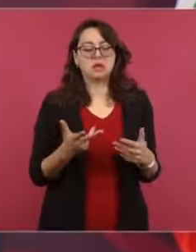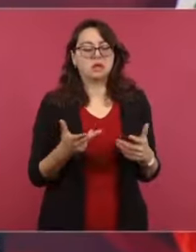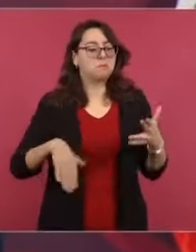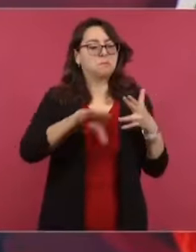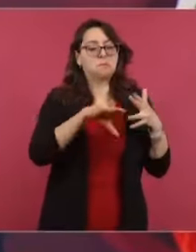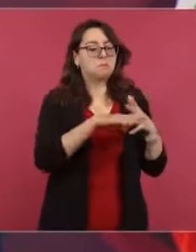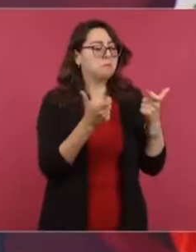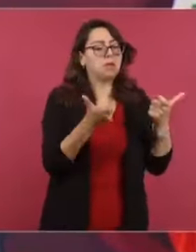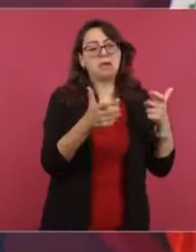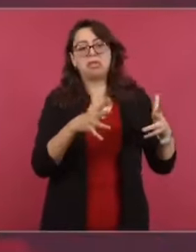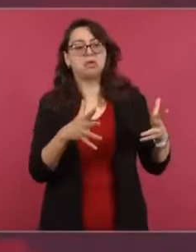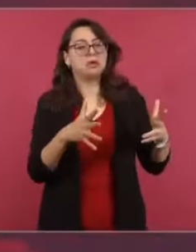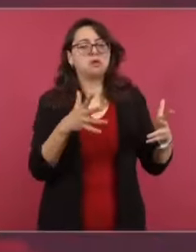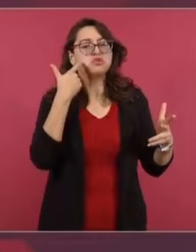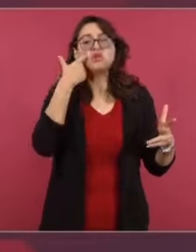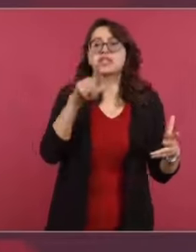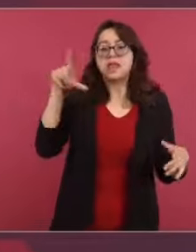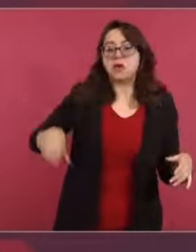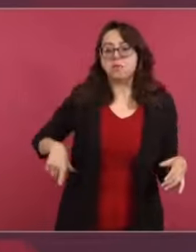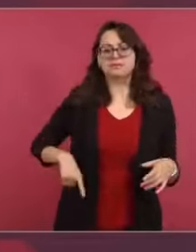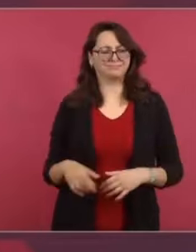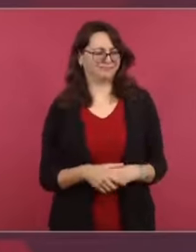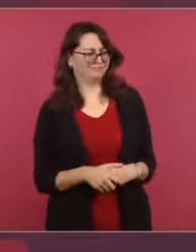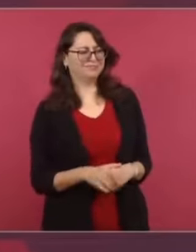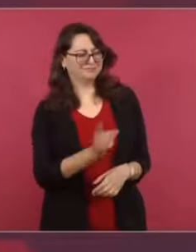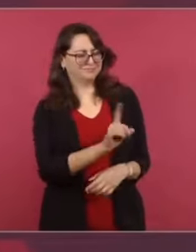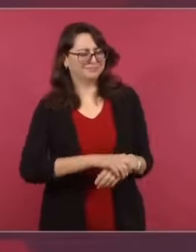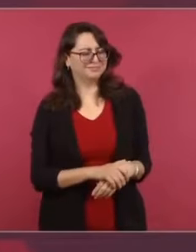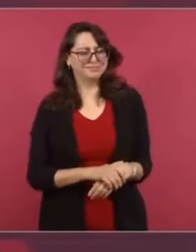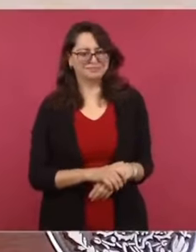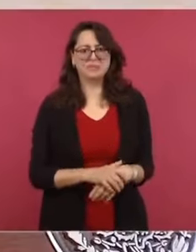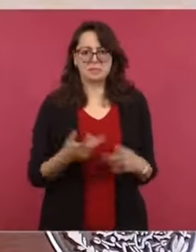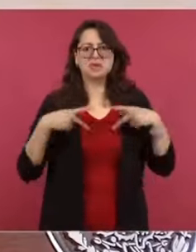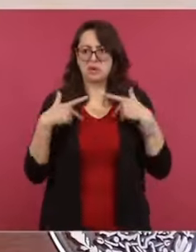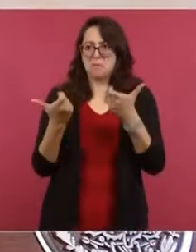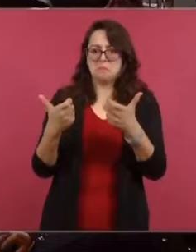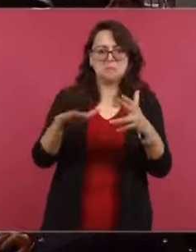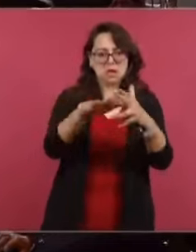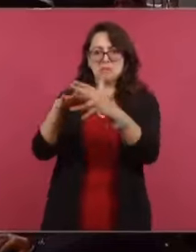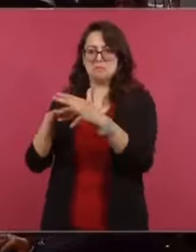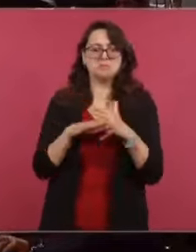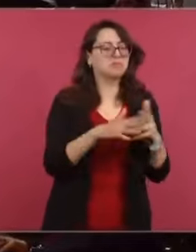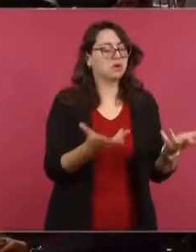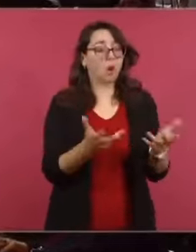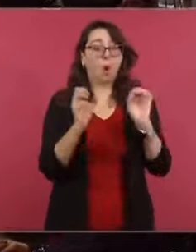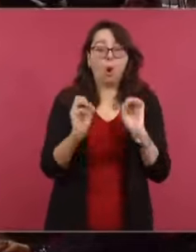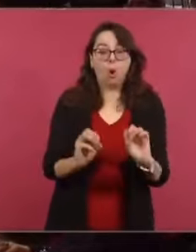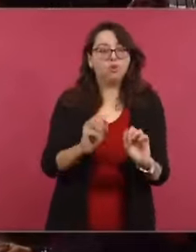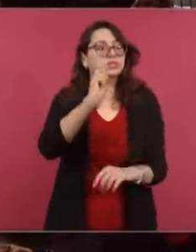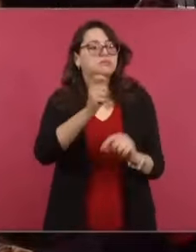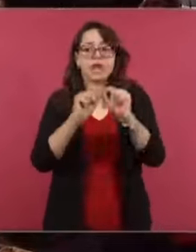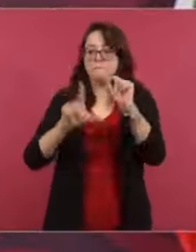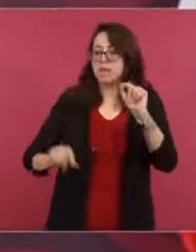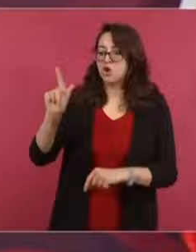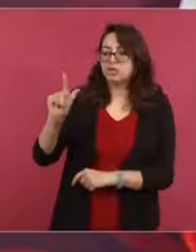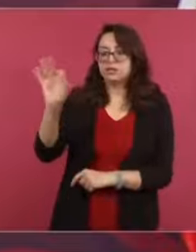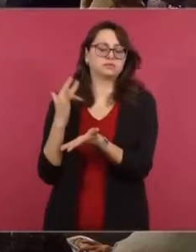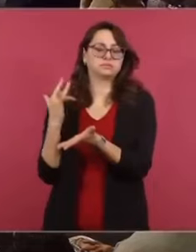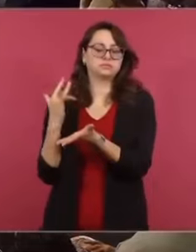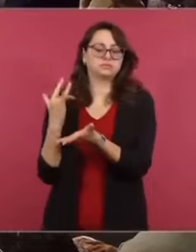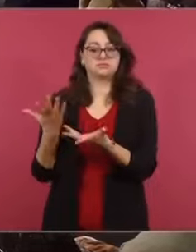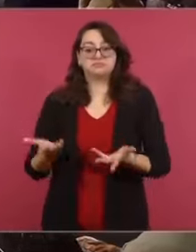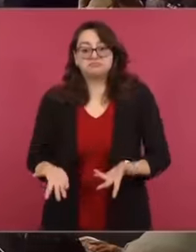con la transformación. Claro que está de acuerdo con la transformación. La mayoría de la clase media. Ni modo que el 70% sean nada más los